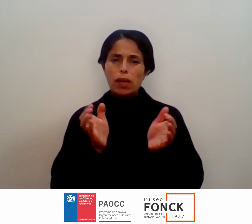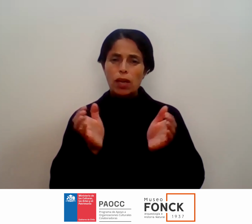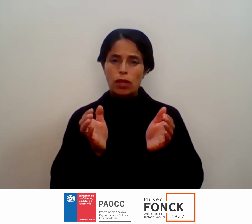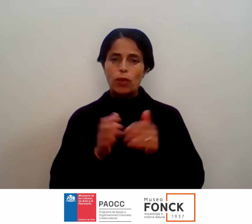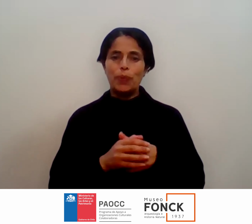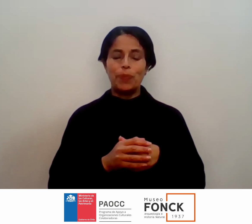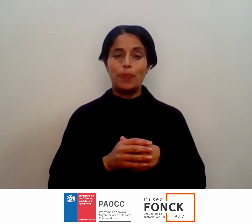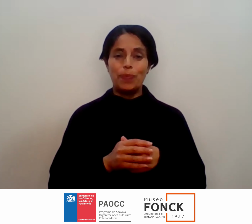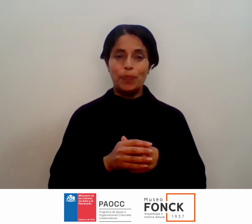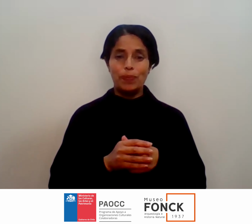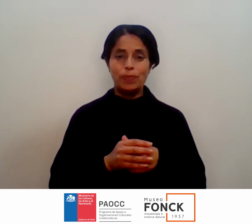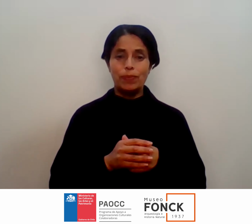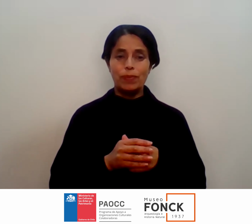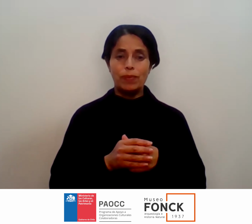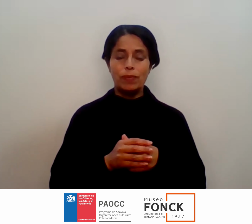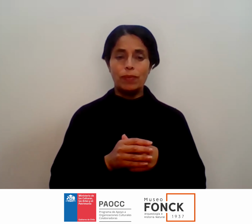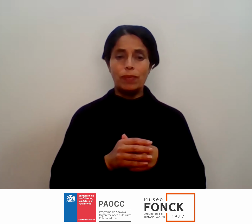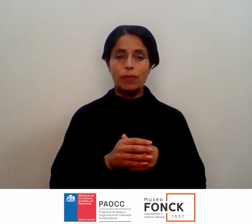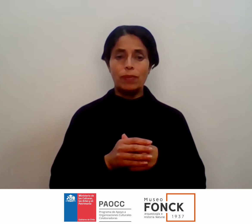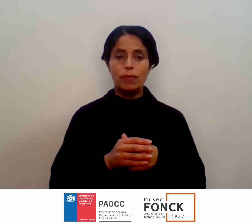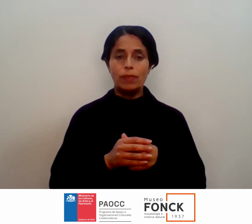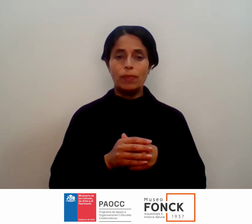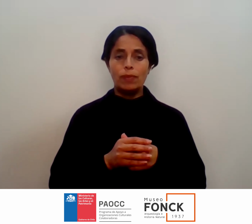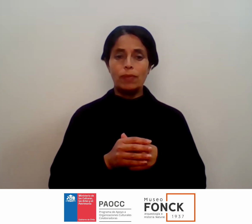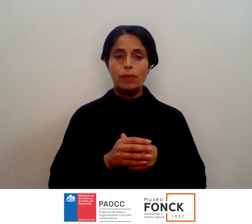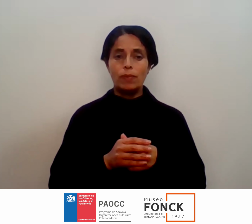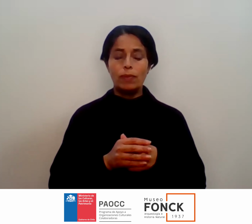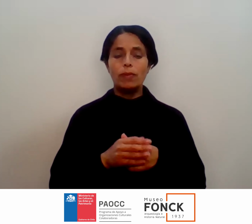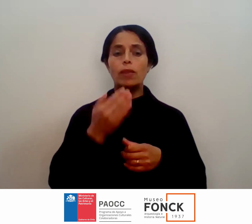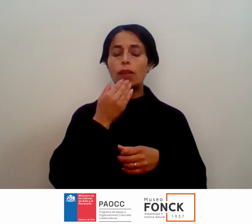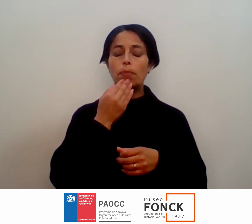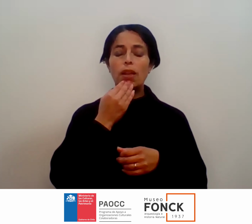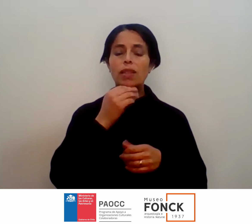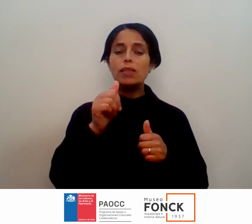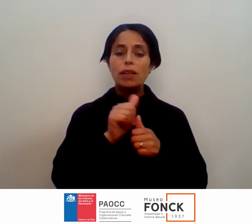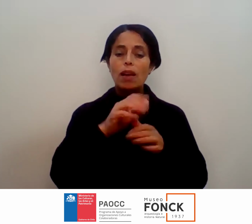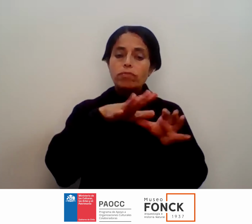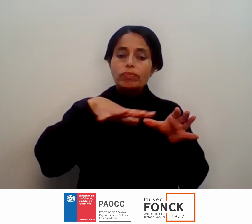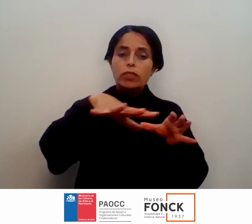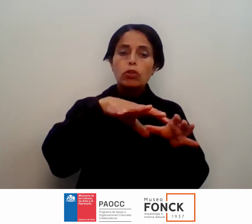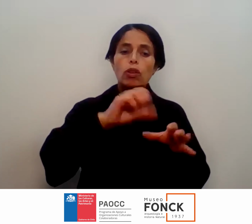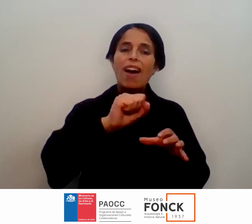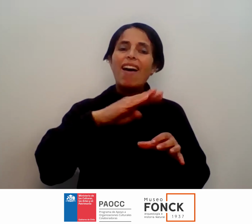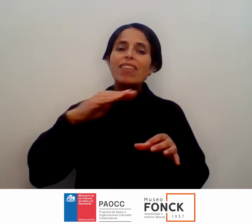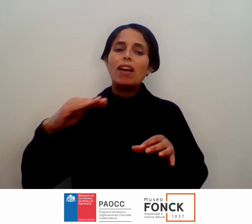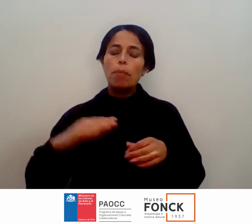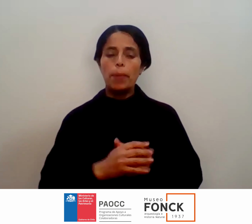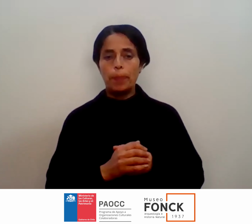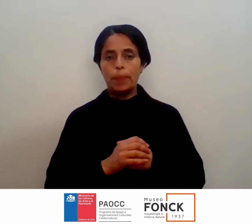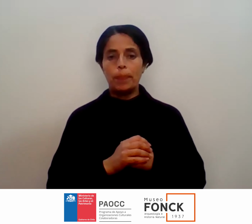que se dio en el área atacameña fundamentalmente, y